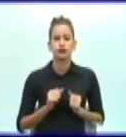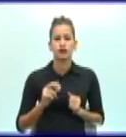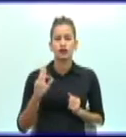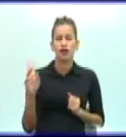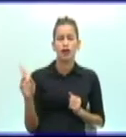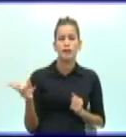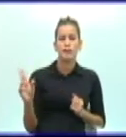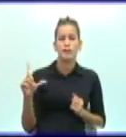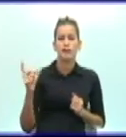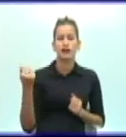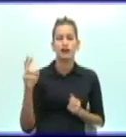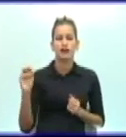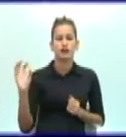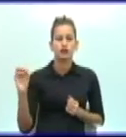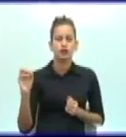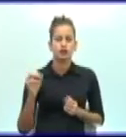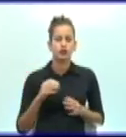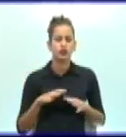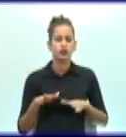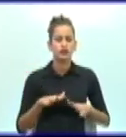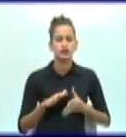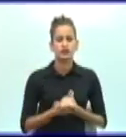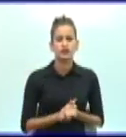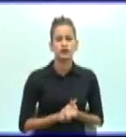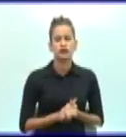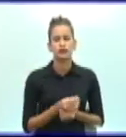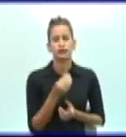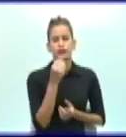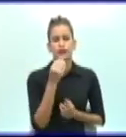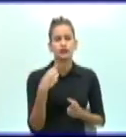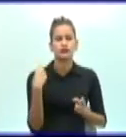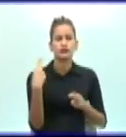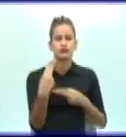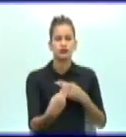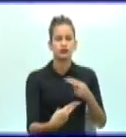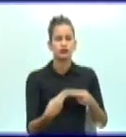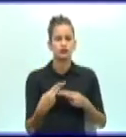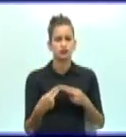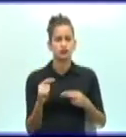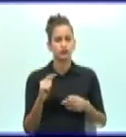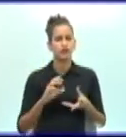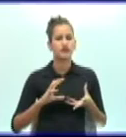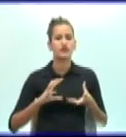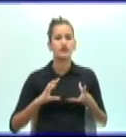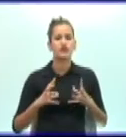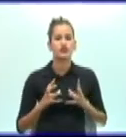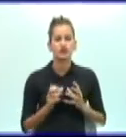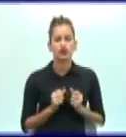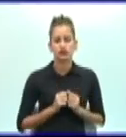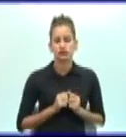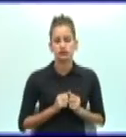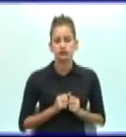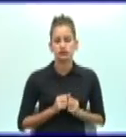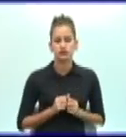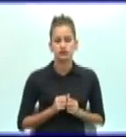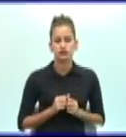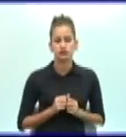y los movimientos que se pueden realizar con estas figuras también sobre un plano.